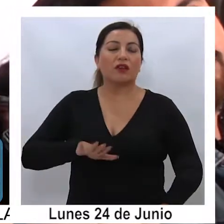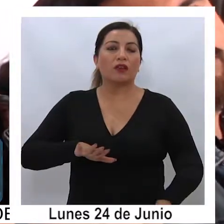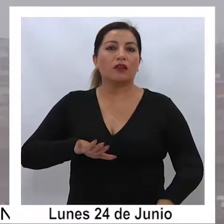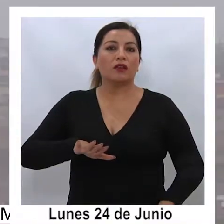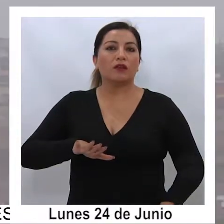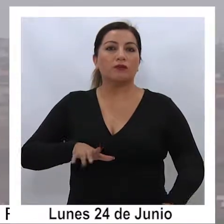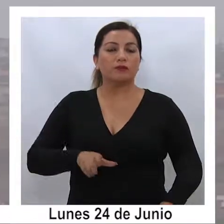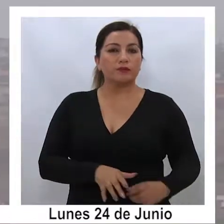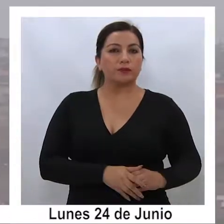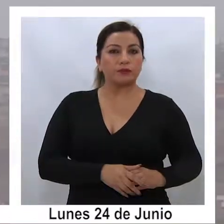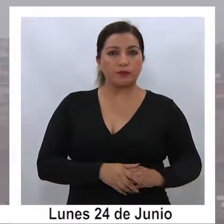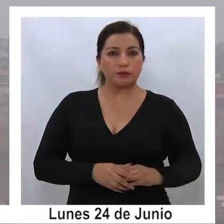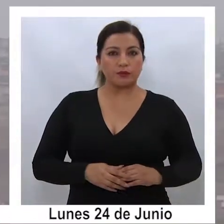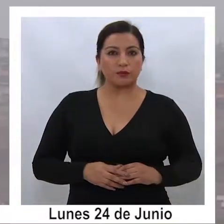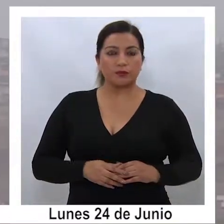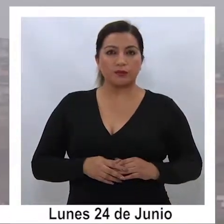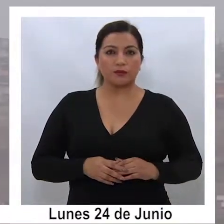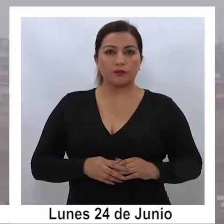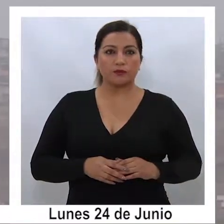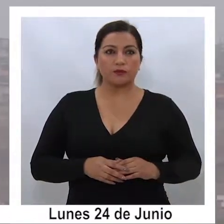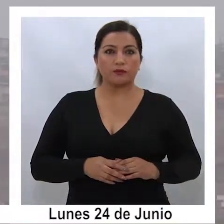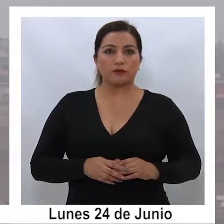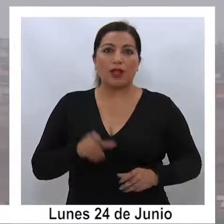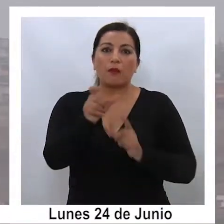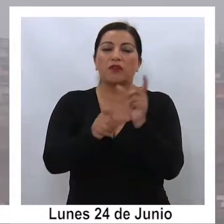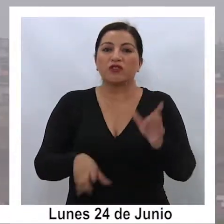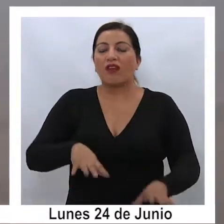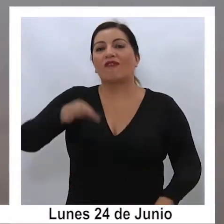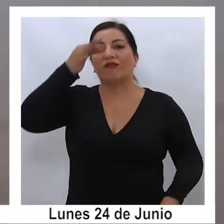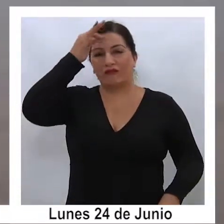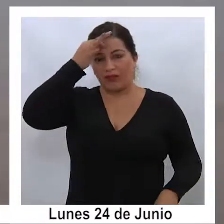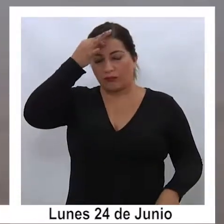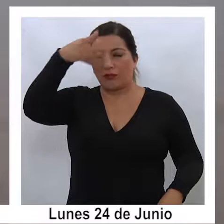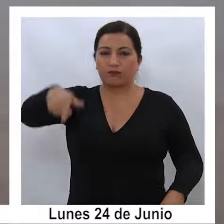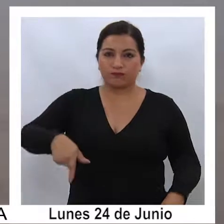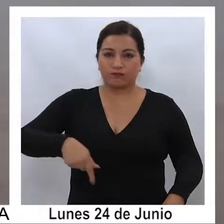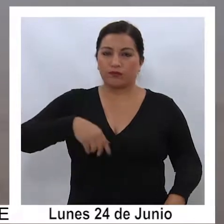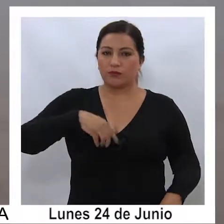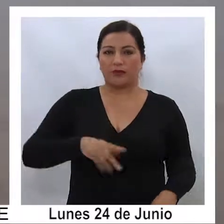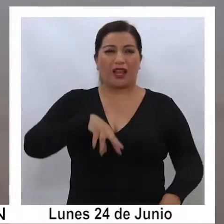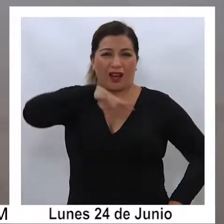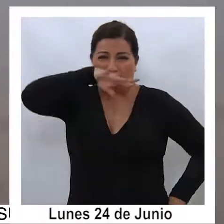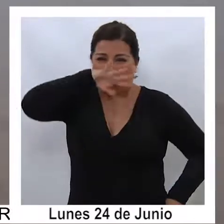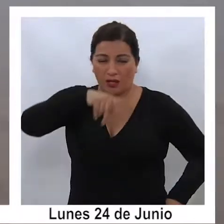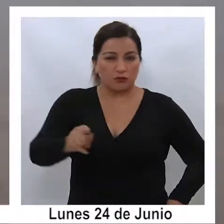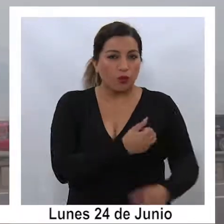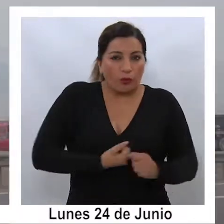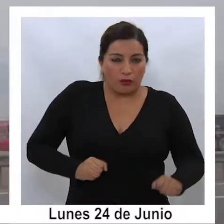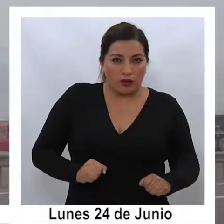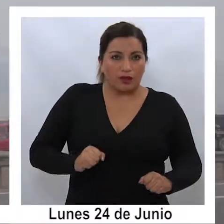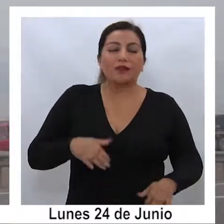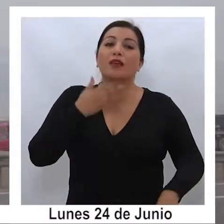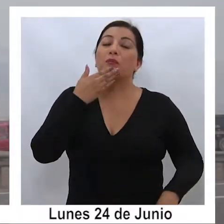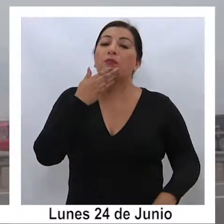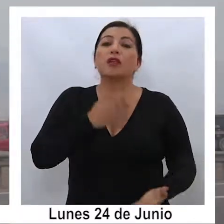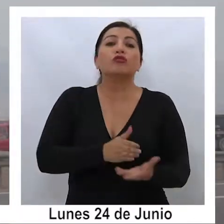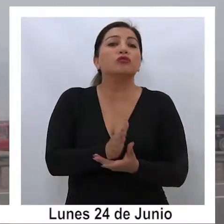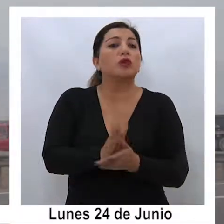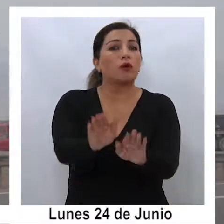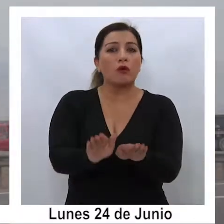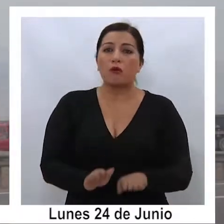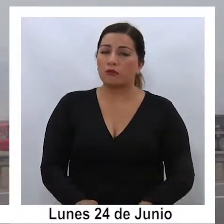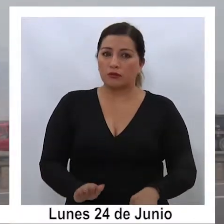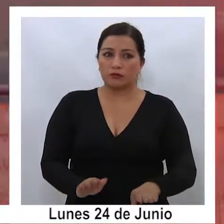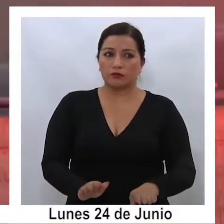a haber aumentos de atenciones respiratorias y por otro lado también es importante señalar que las recomendaciones eran las